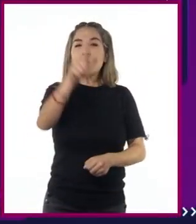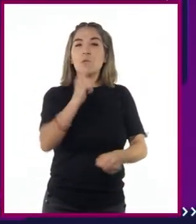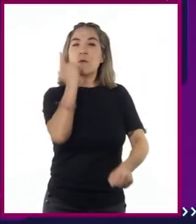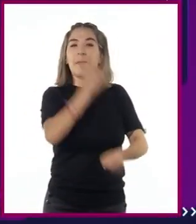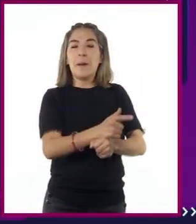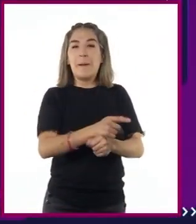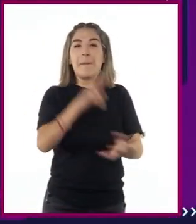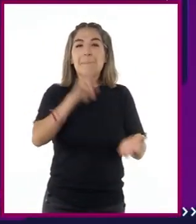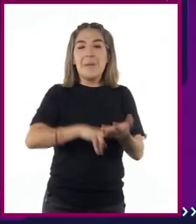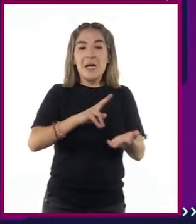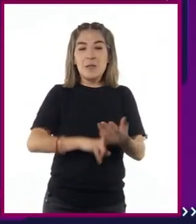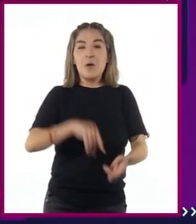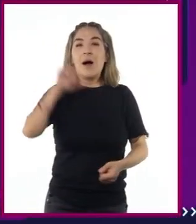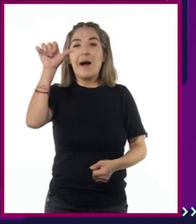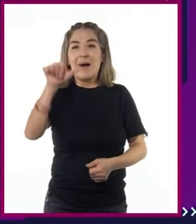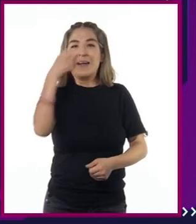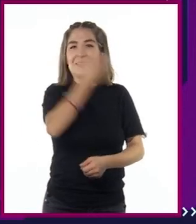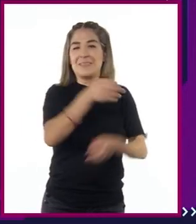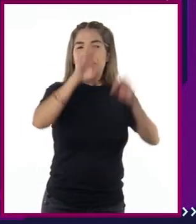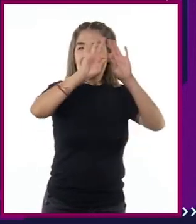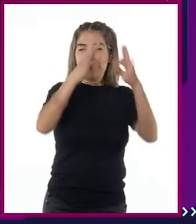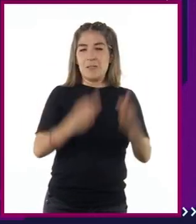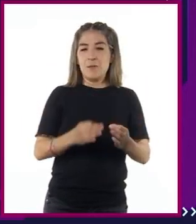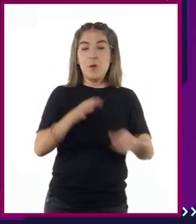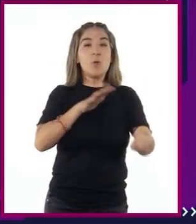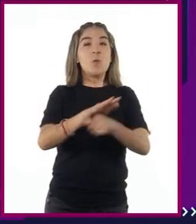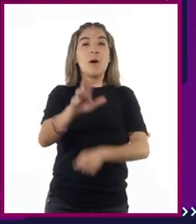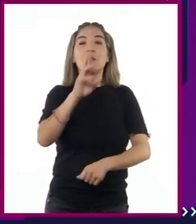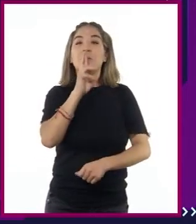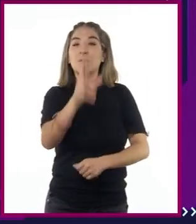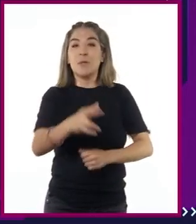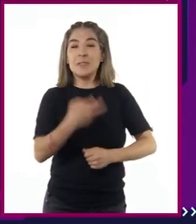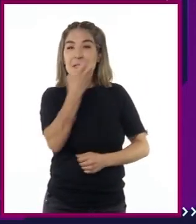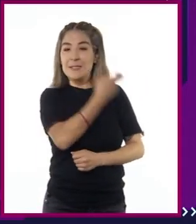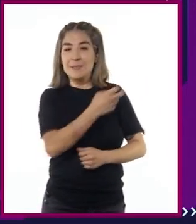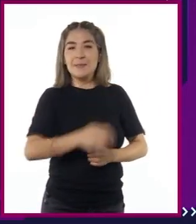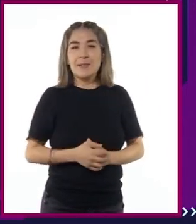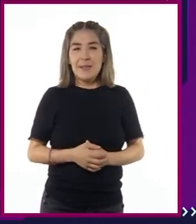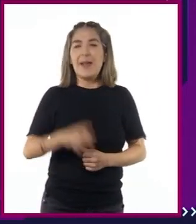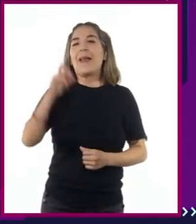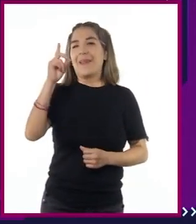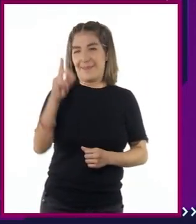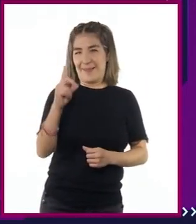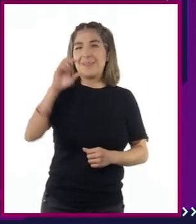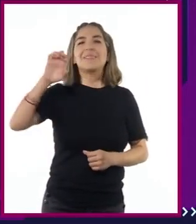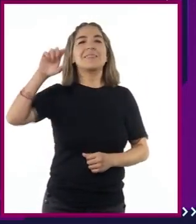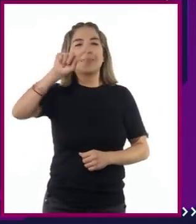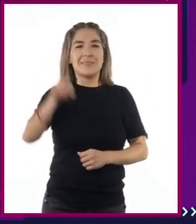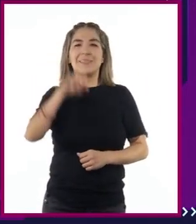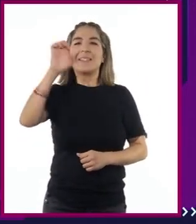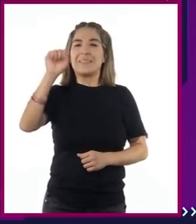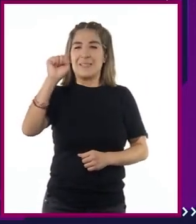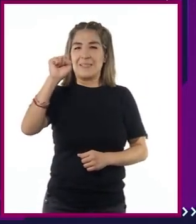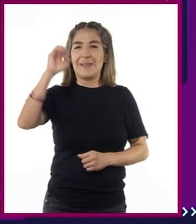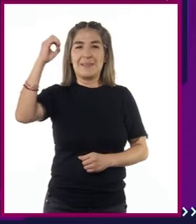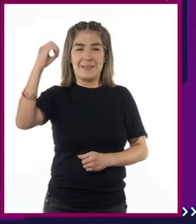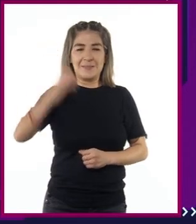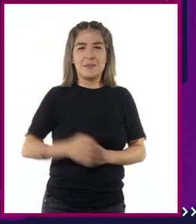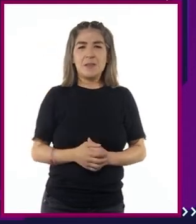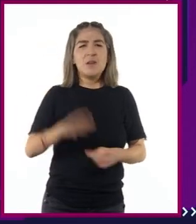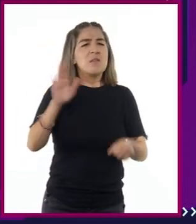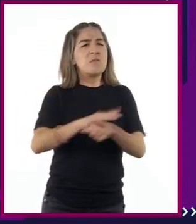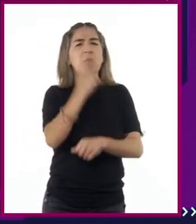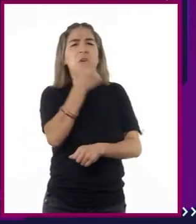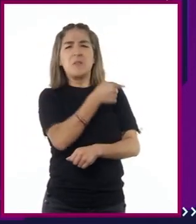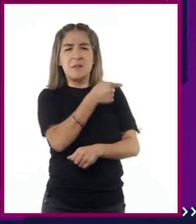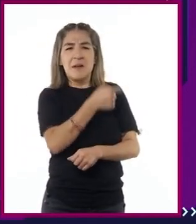valor del ángulo A de la figura. La respuesta a este reto es de 60 grados, porque el